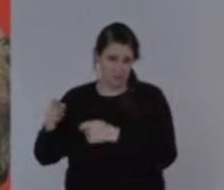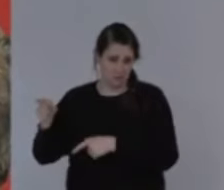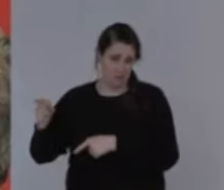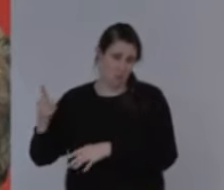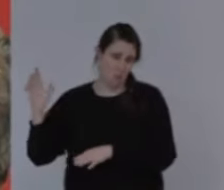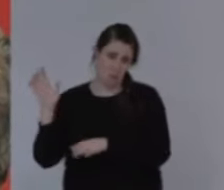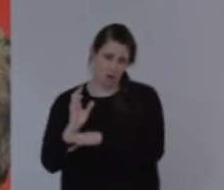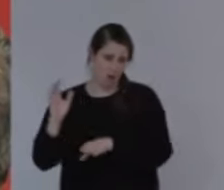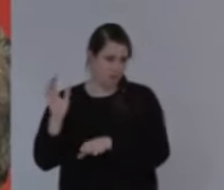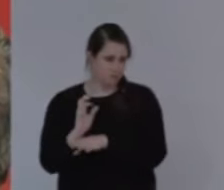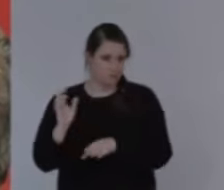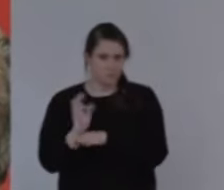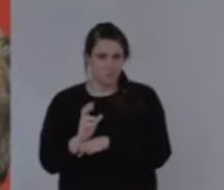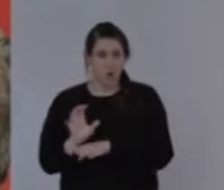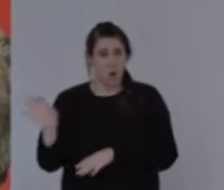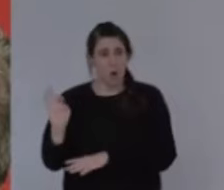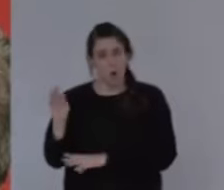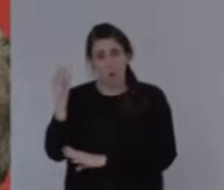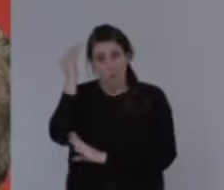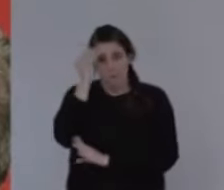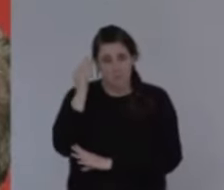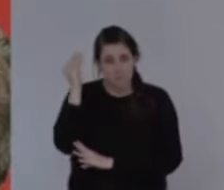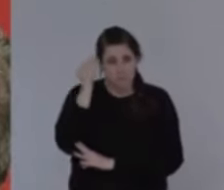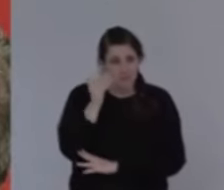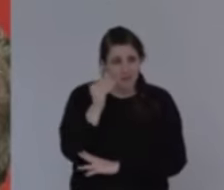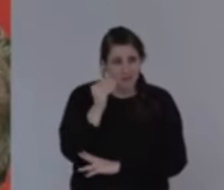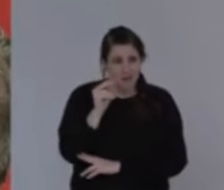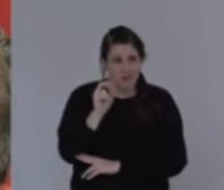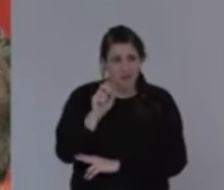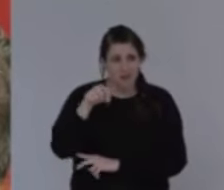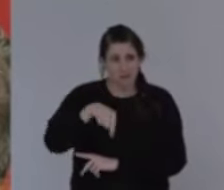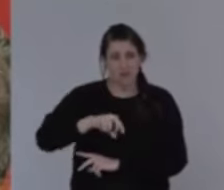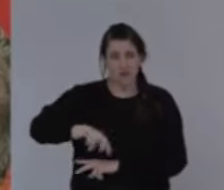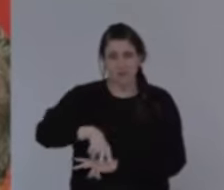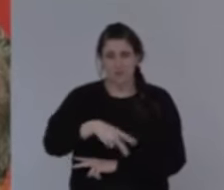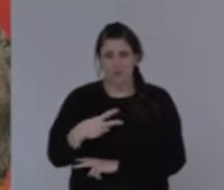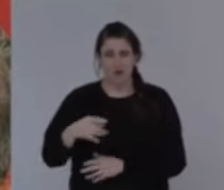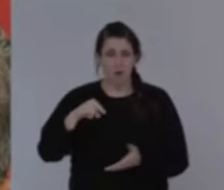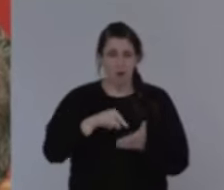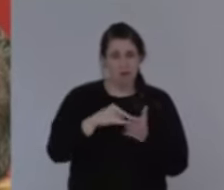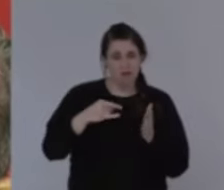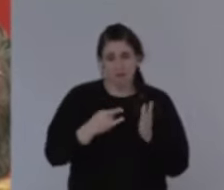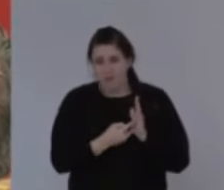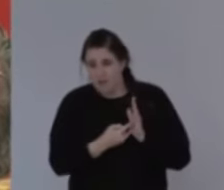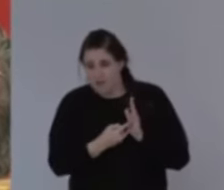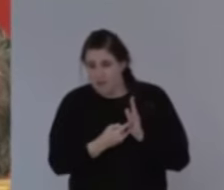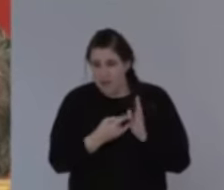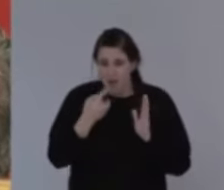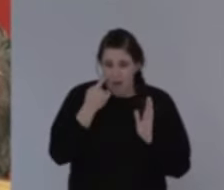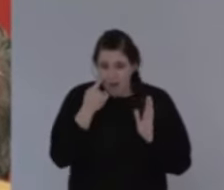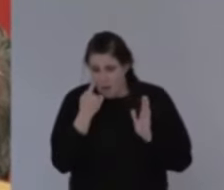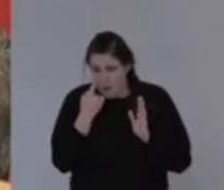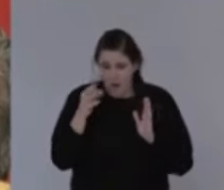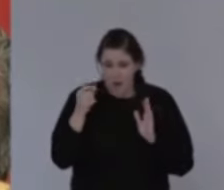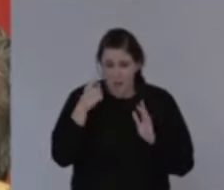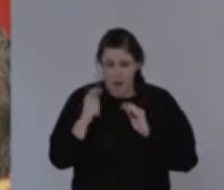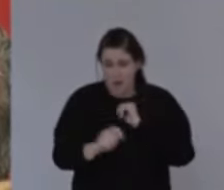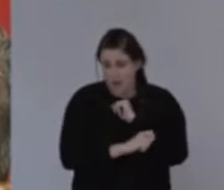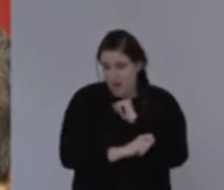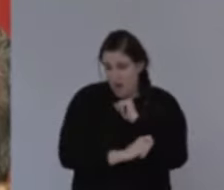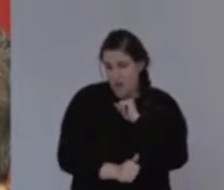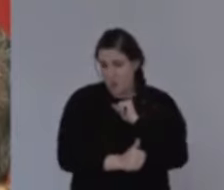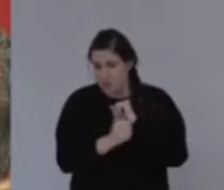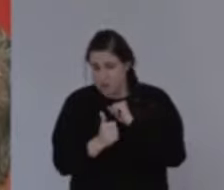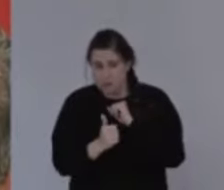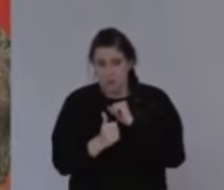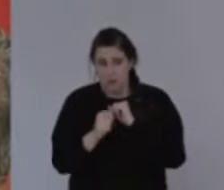burla o piensan que estamos aquí como consecuencia de una estrategia o que esto es una treta más. Ese es